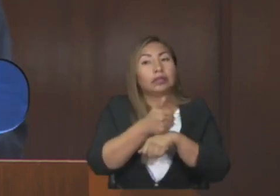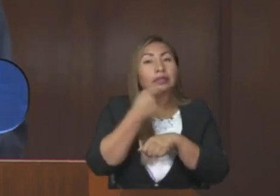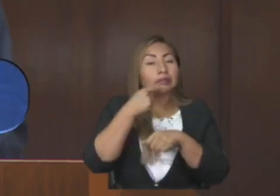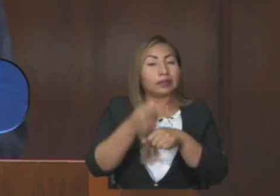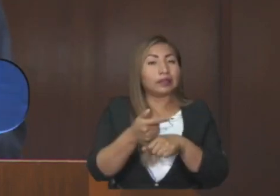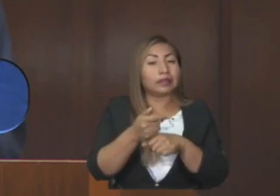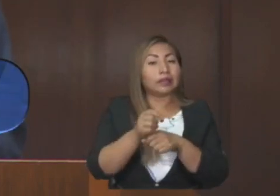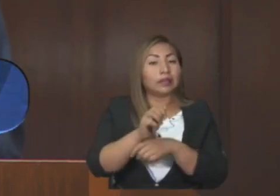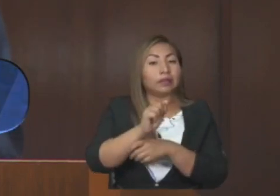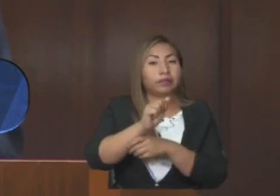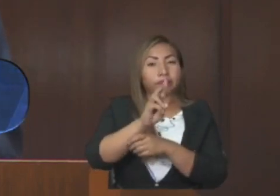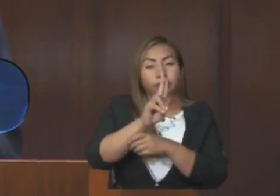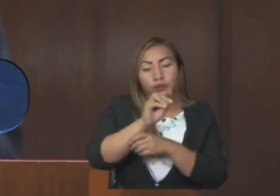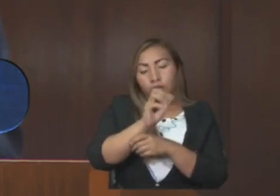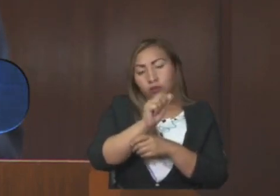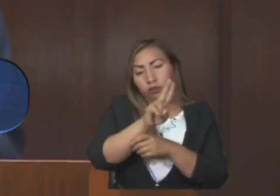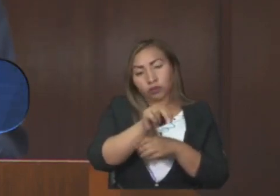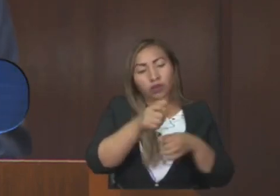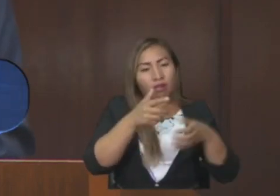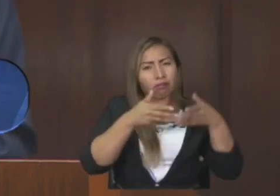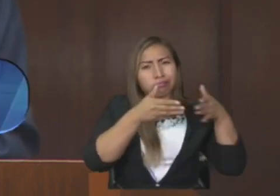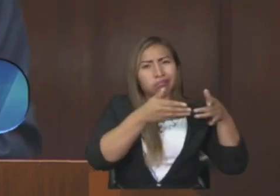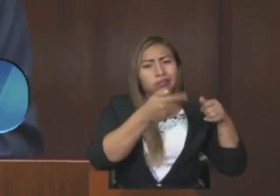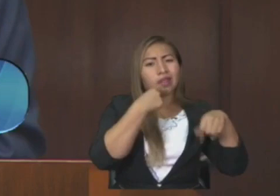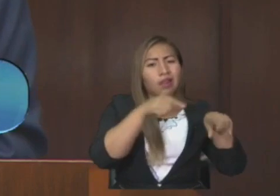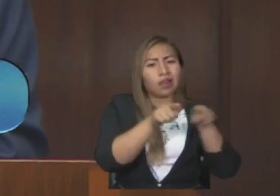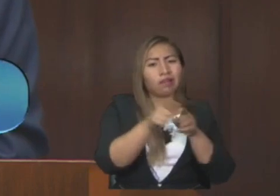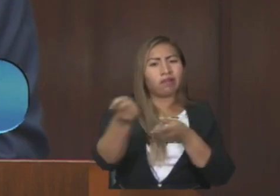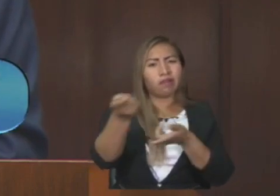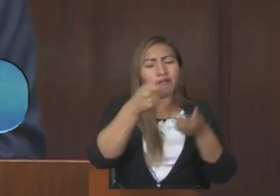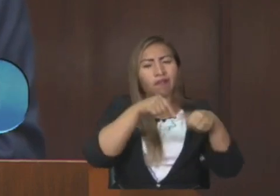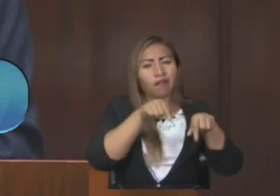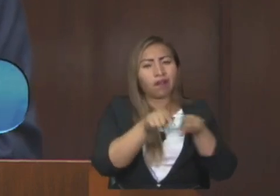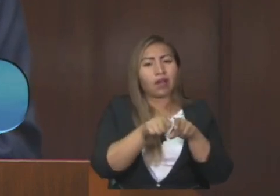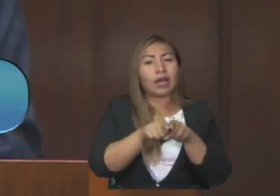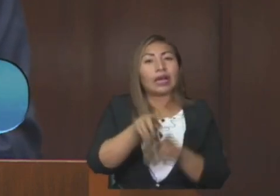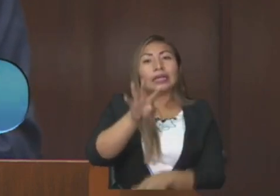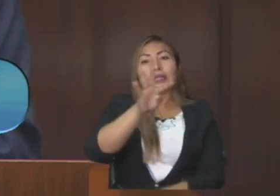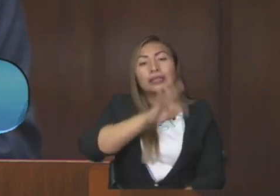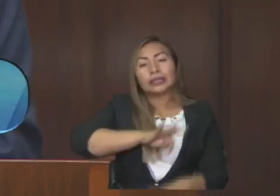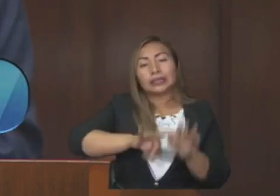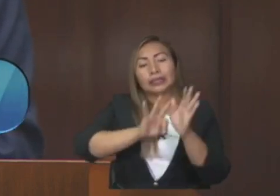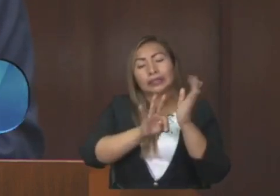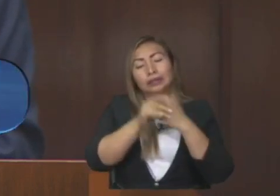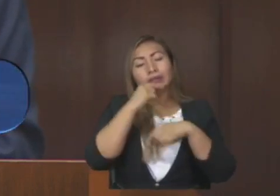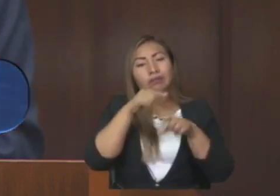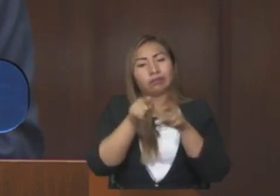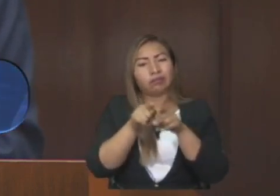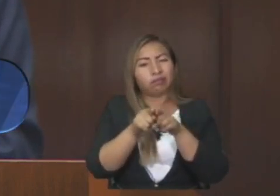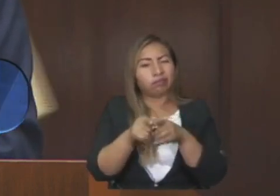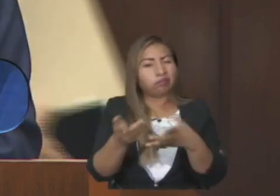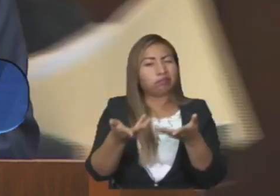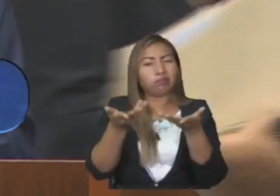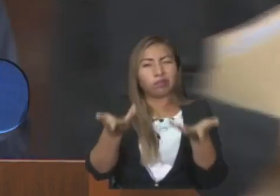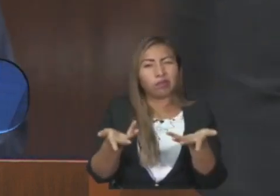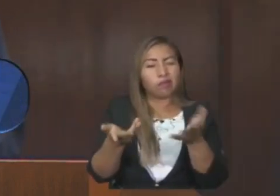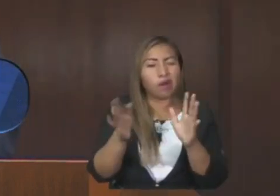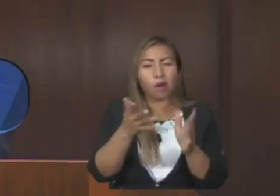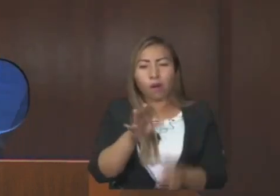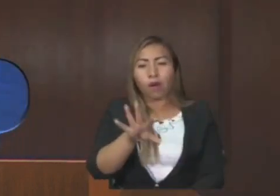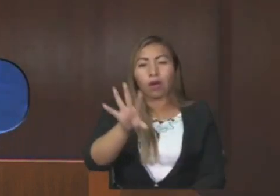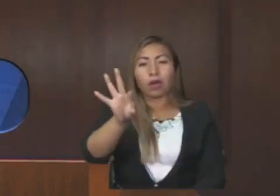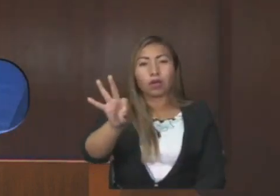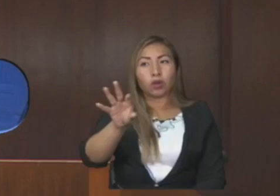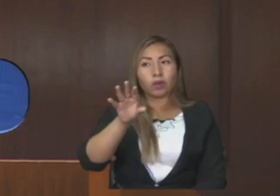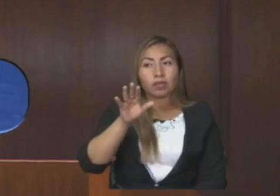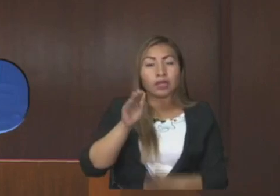la totalidad de carbón importado y utilizado por la planta termoeléctrica es de aproximadamente